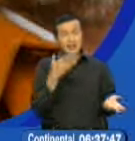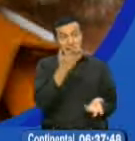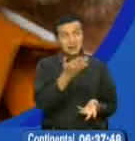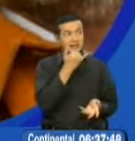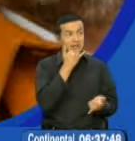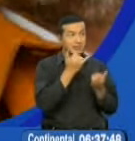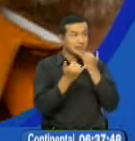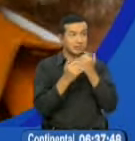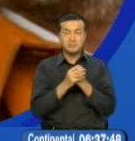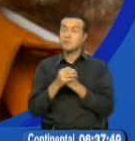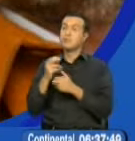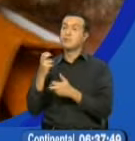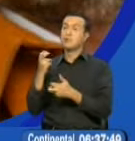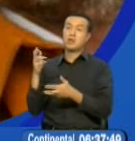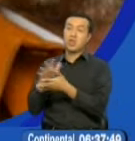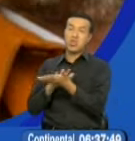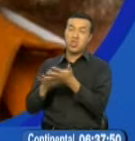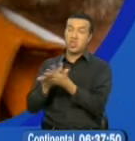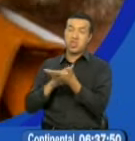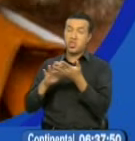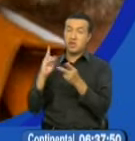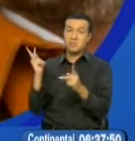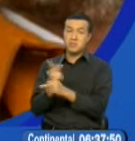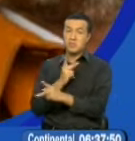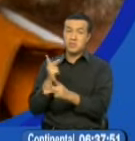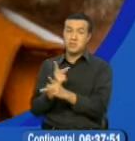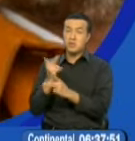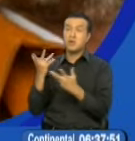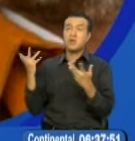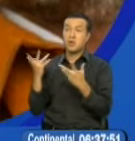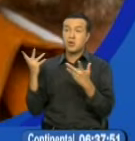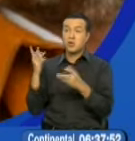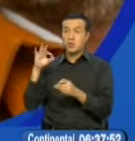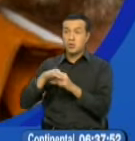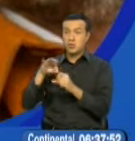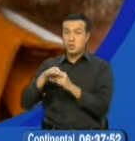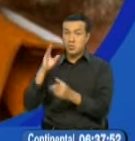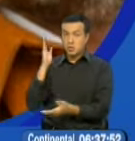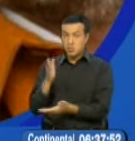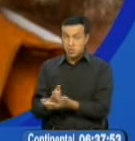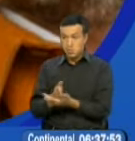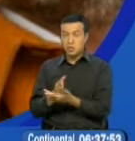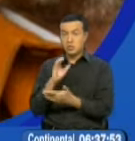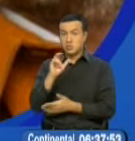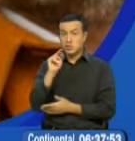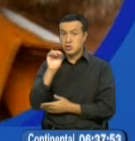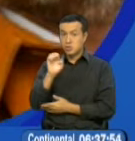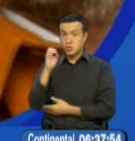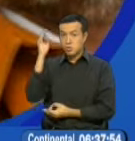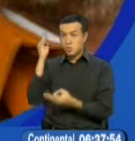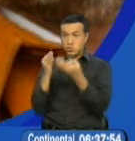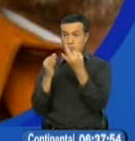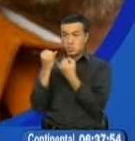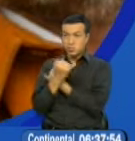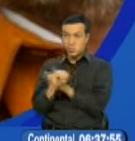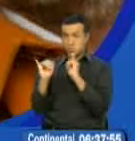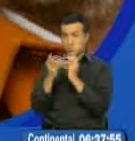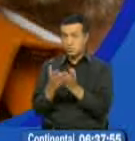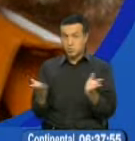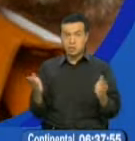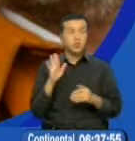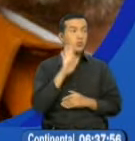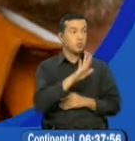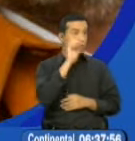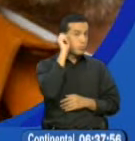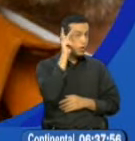Las irregularidades son de tal magnitud que podrían anularse elecciones. Eso con CNE y justicia independientes. ¿A tu